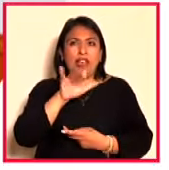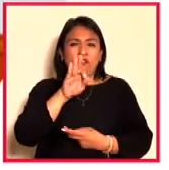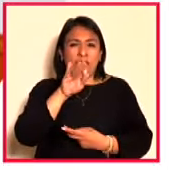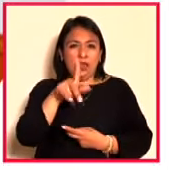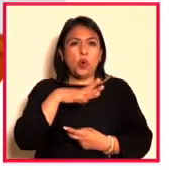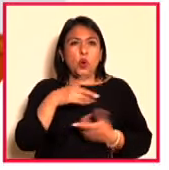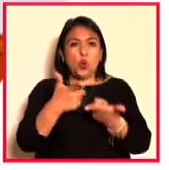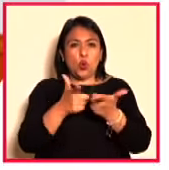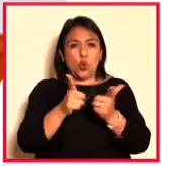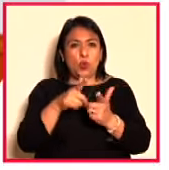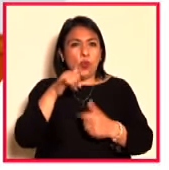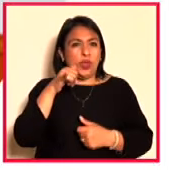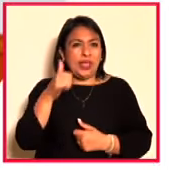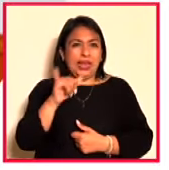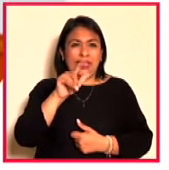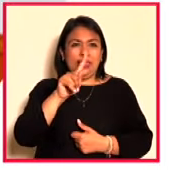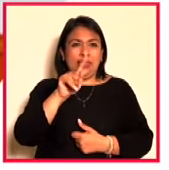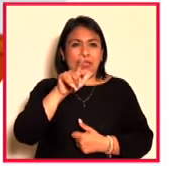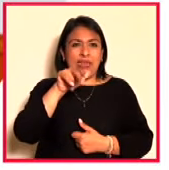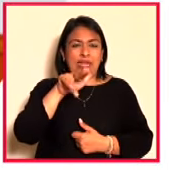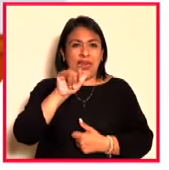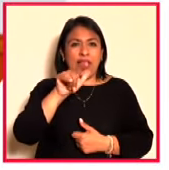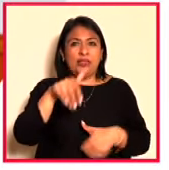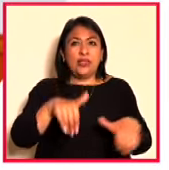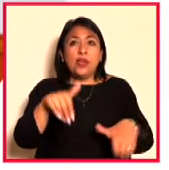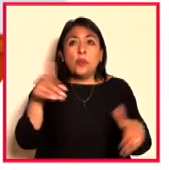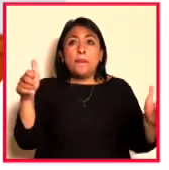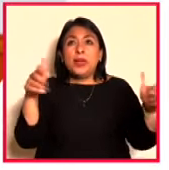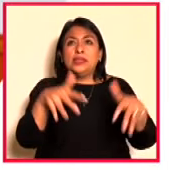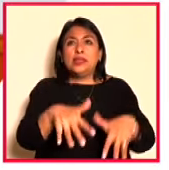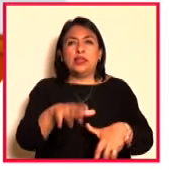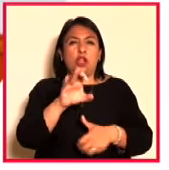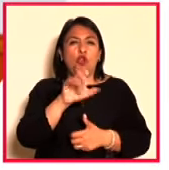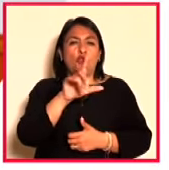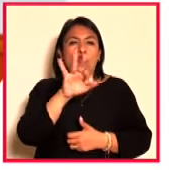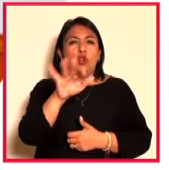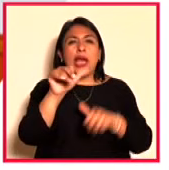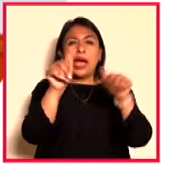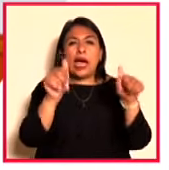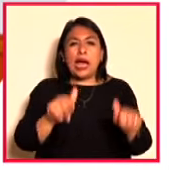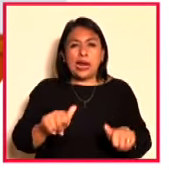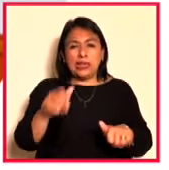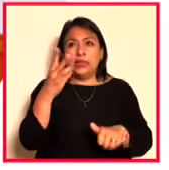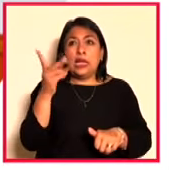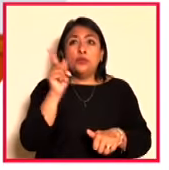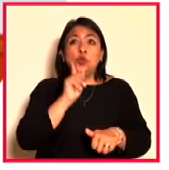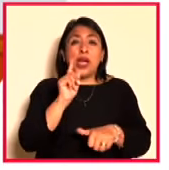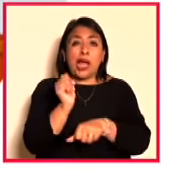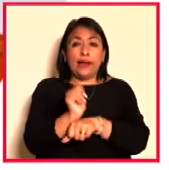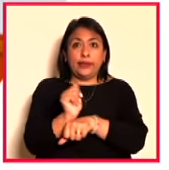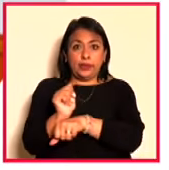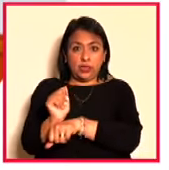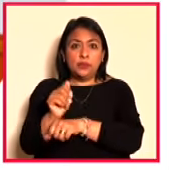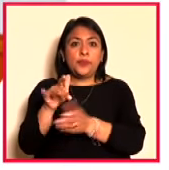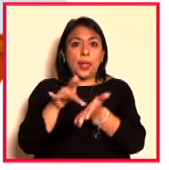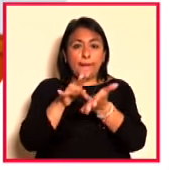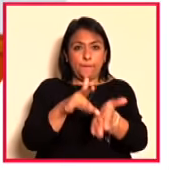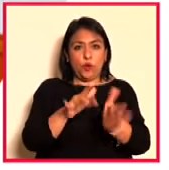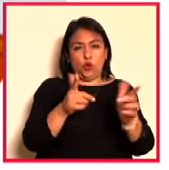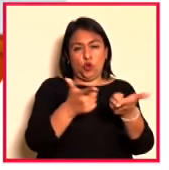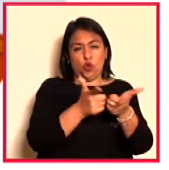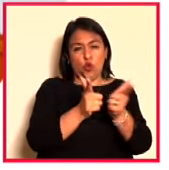italiana Itinera Teatro se presenta en el encuentro Congruencias, el arte secreto de tres actrices. Con el apoyo de estas compañías,